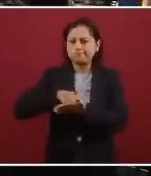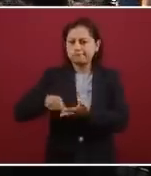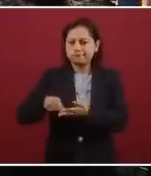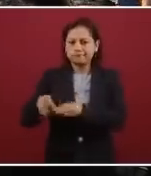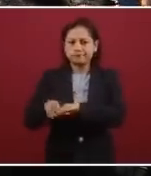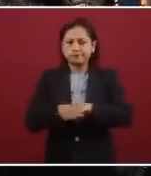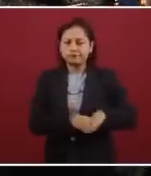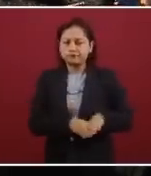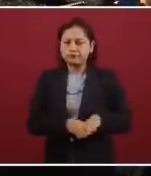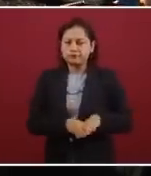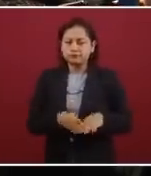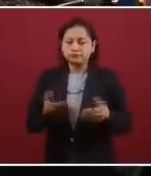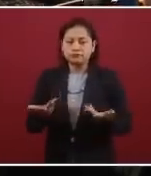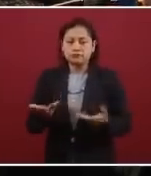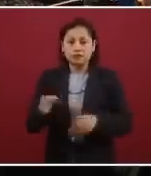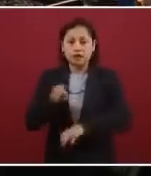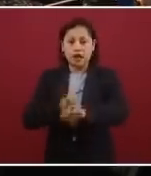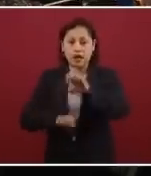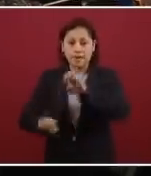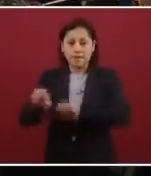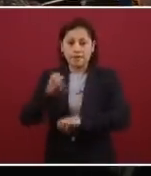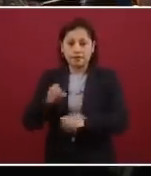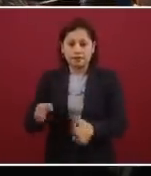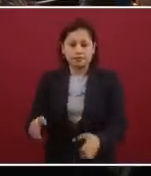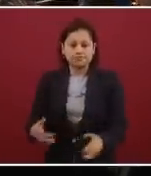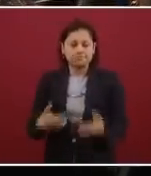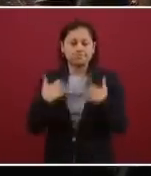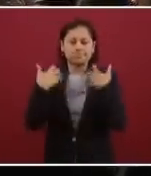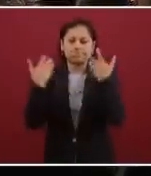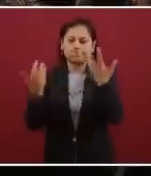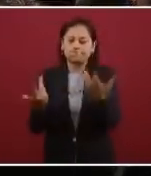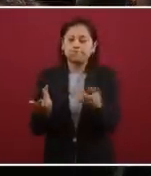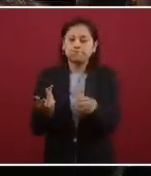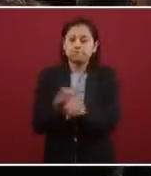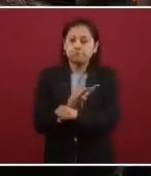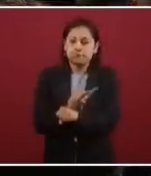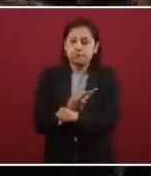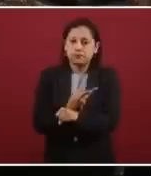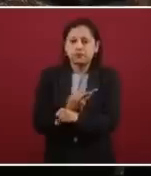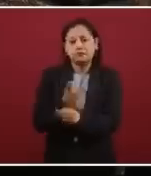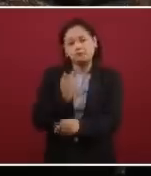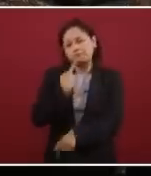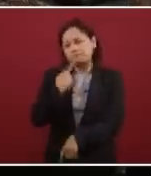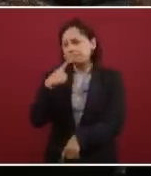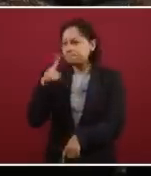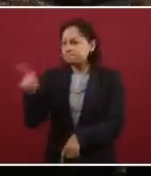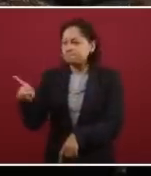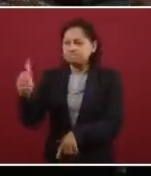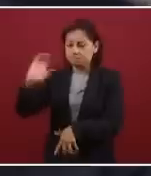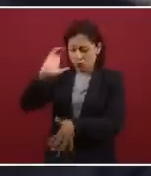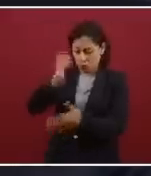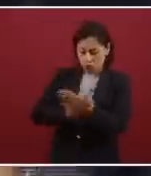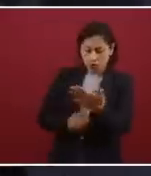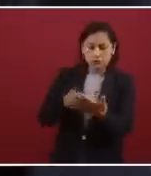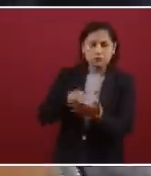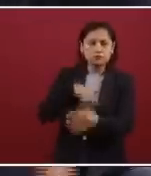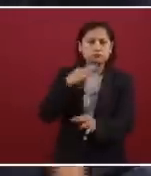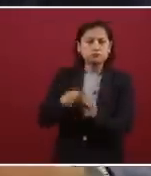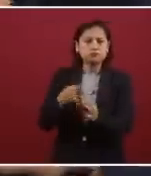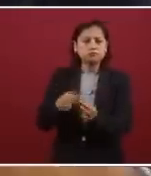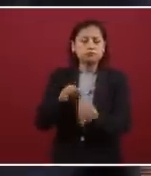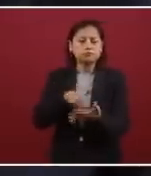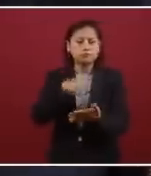empresa está pidiendo de indemnización por daños, porque